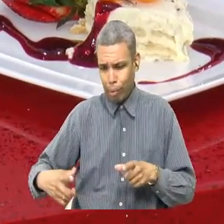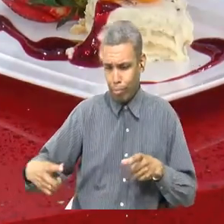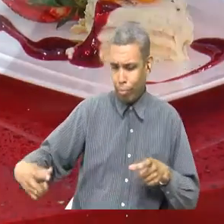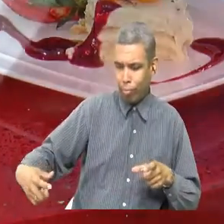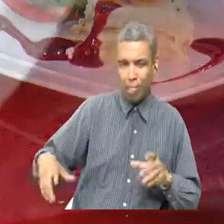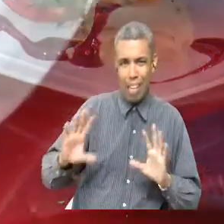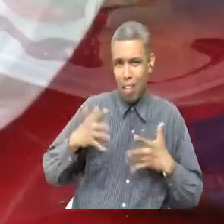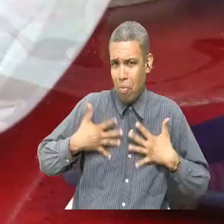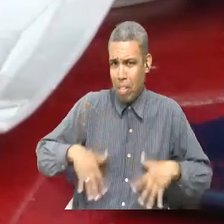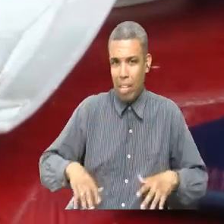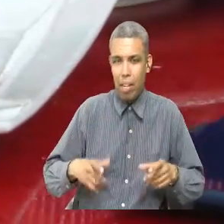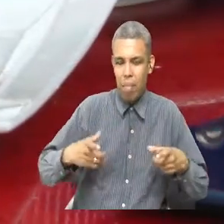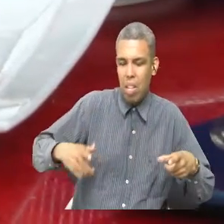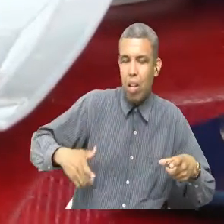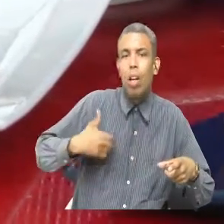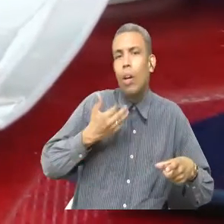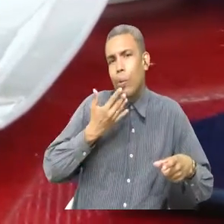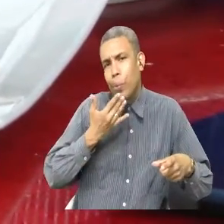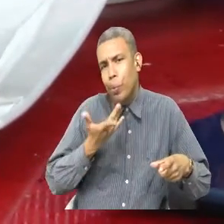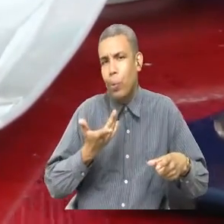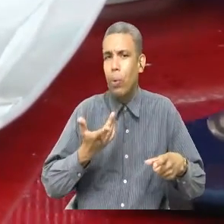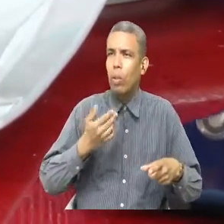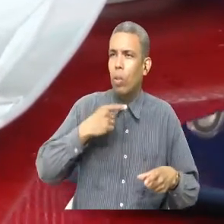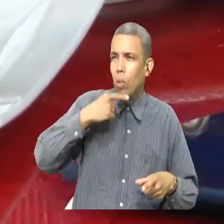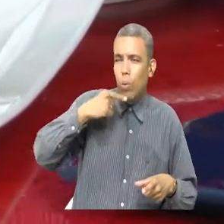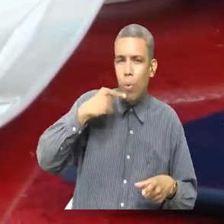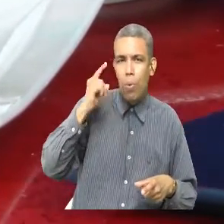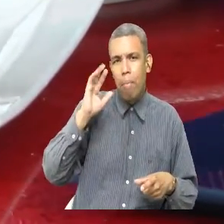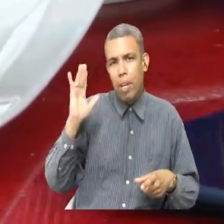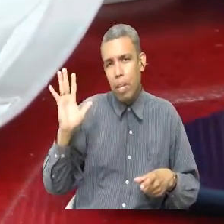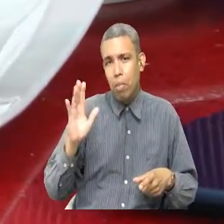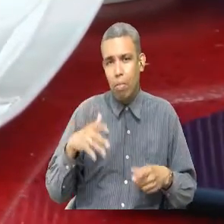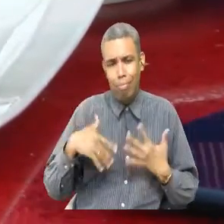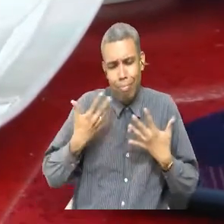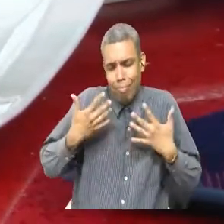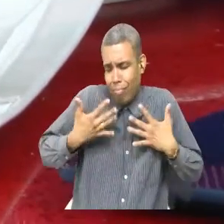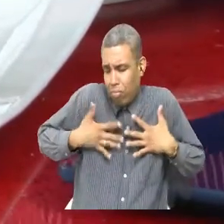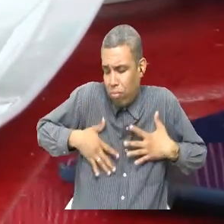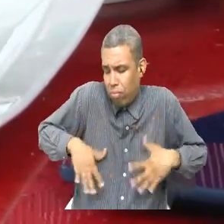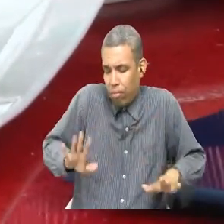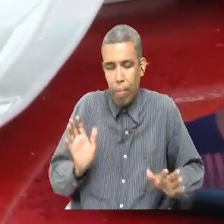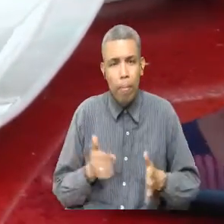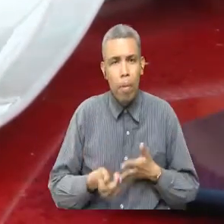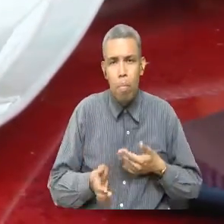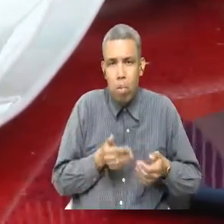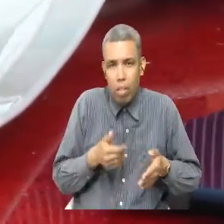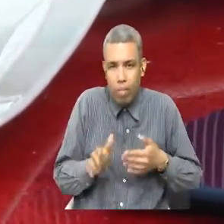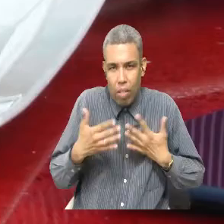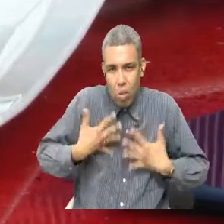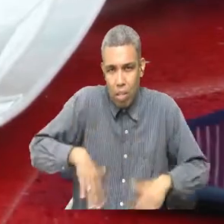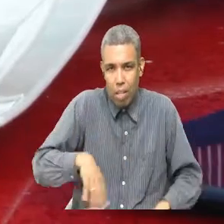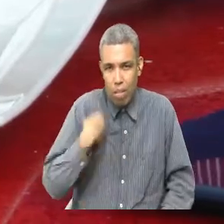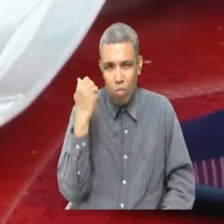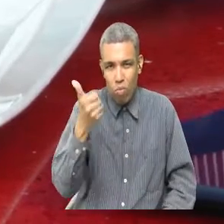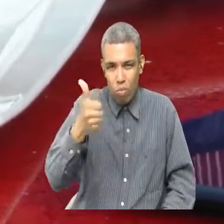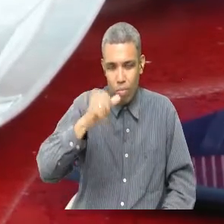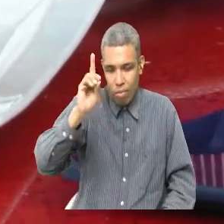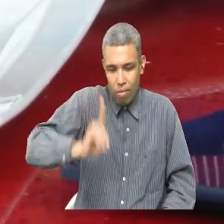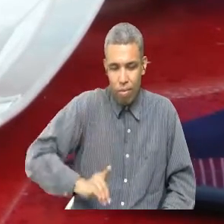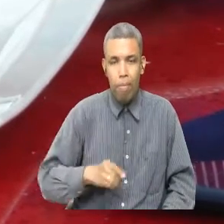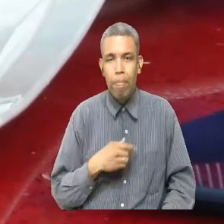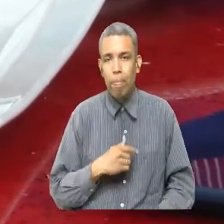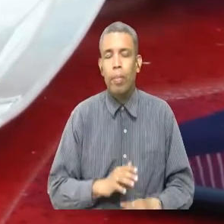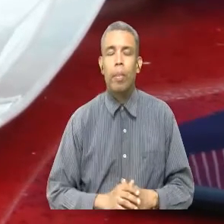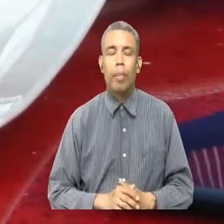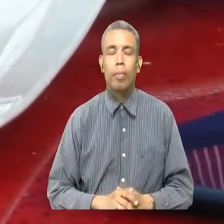son rojos, blancos, negros, amarillos, el color es indiferente, la idea es jugar con el plato, con los colores de la salsa. Y la idea